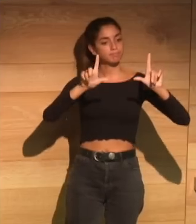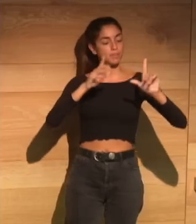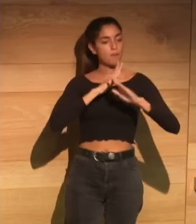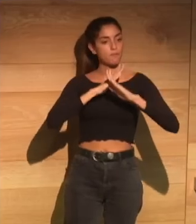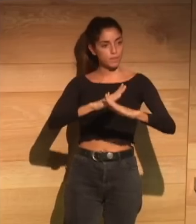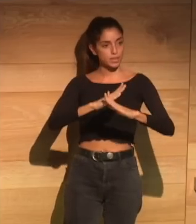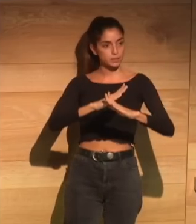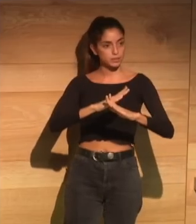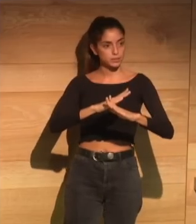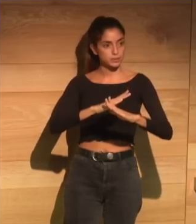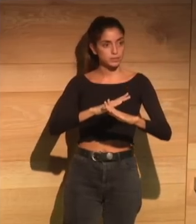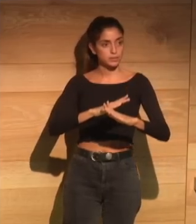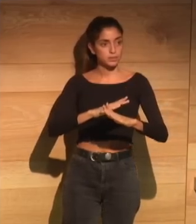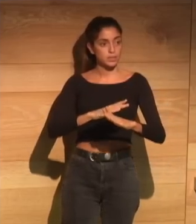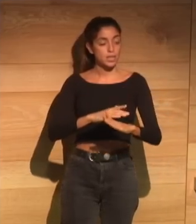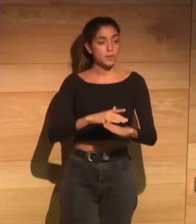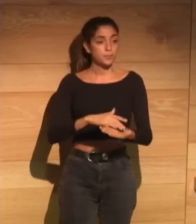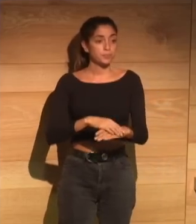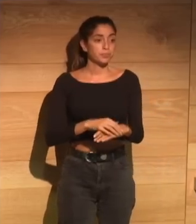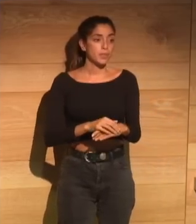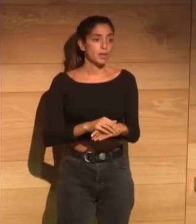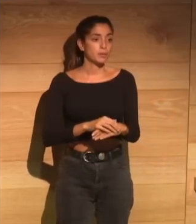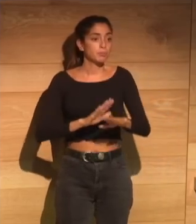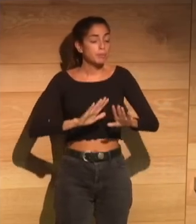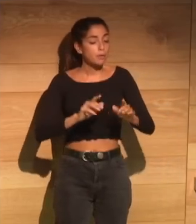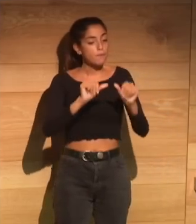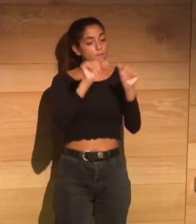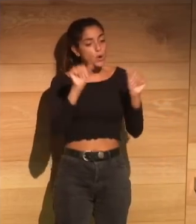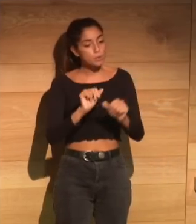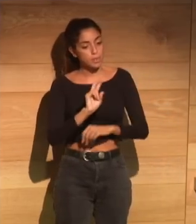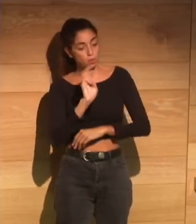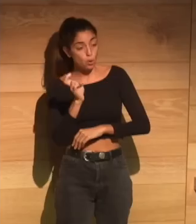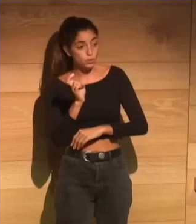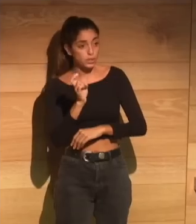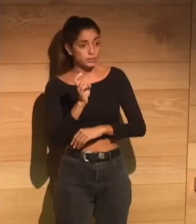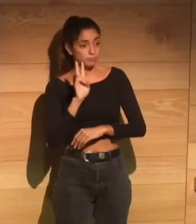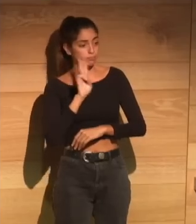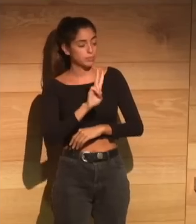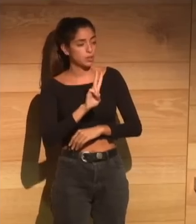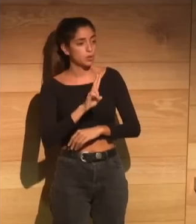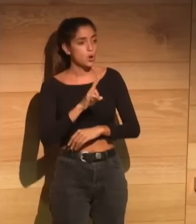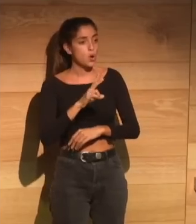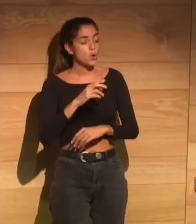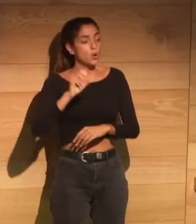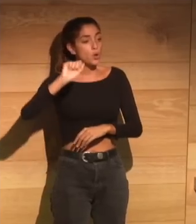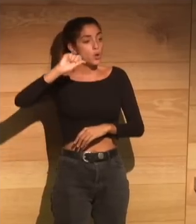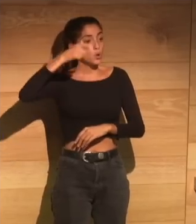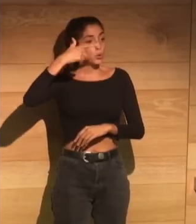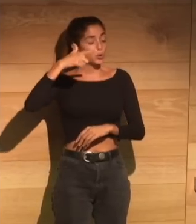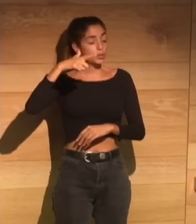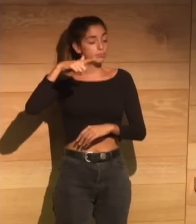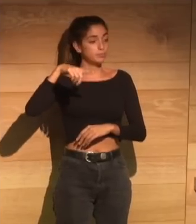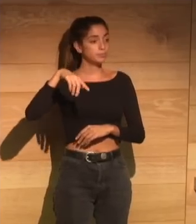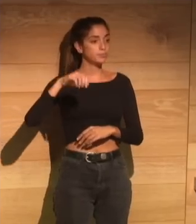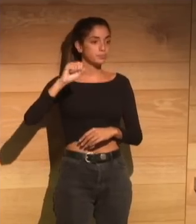las aquieta, porque solamente te permite verla durante un segundo. Te centra, loco. Pero otra forma de verla quieta es con luz estroboscópica. Y ya